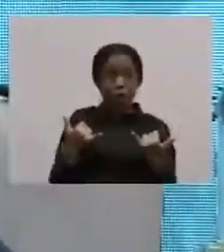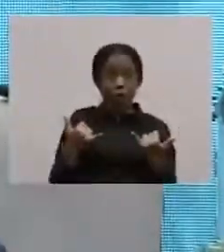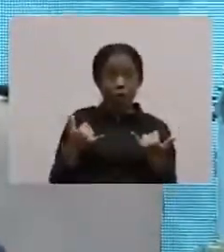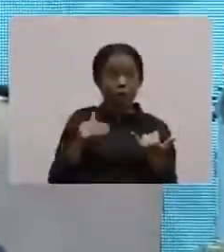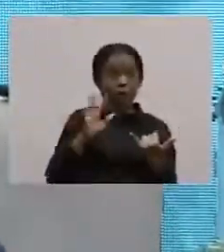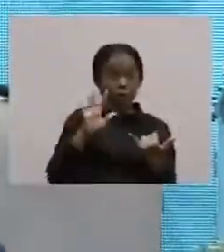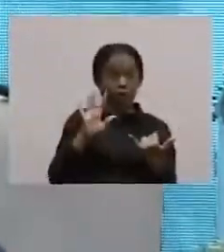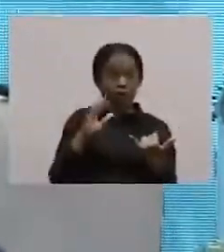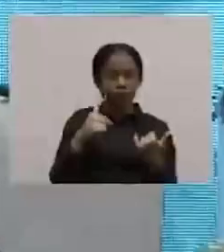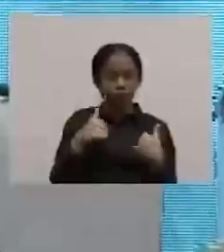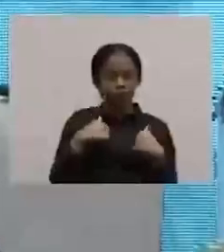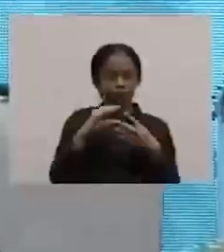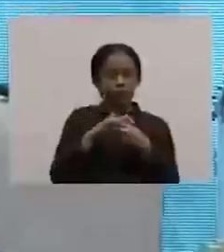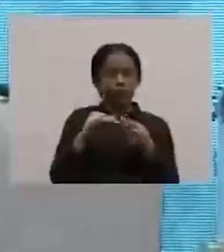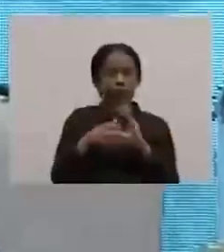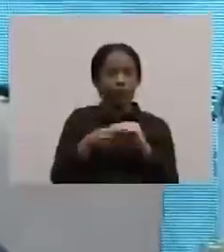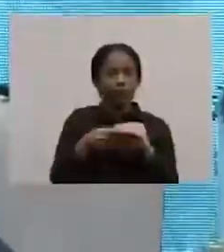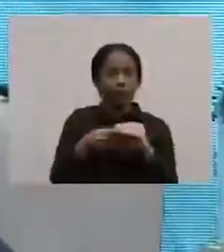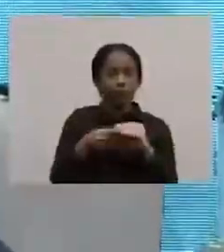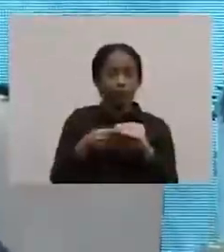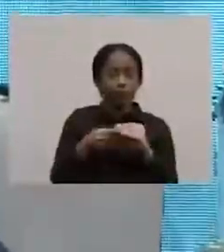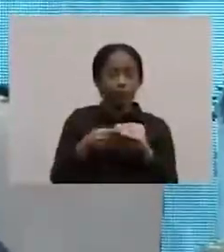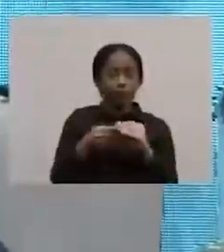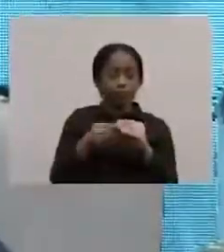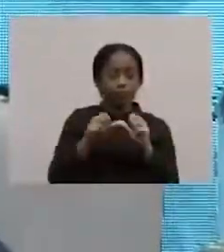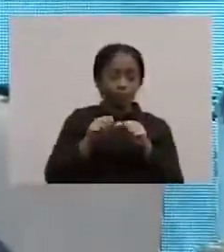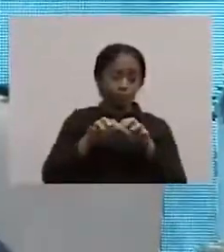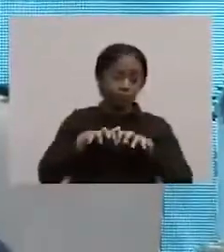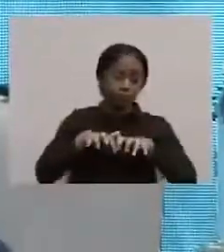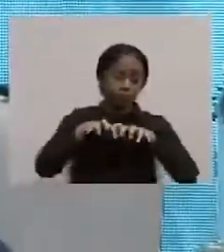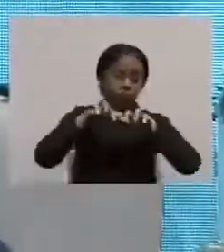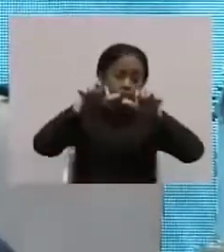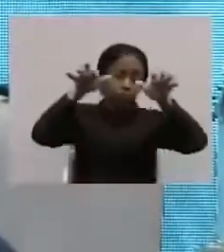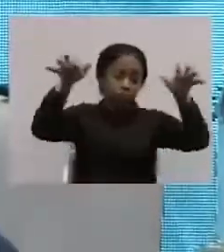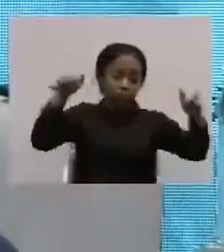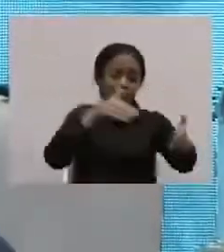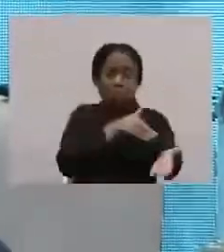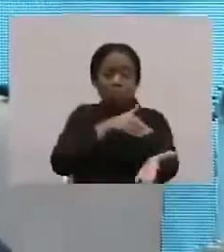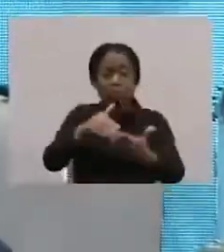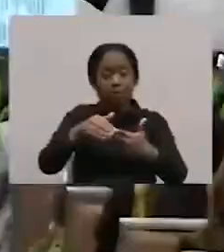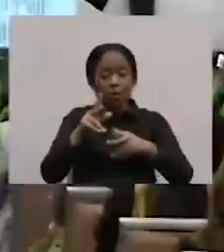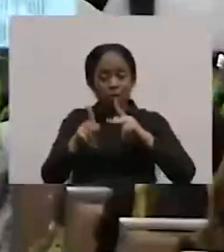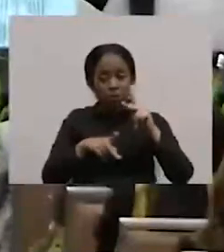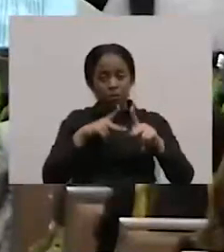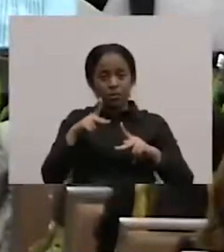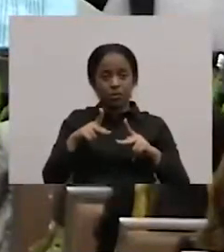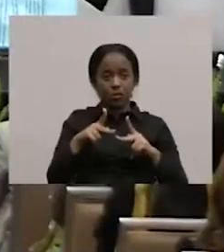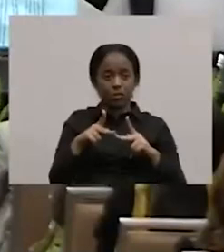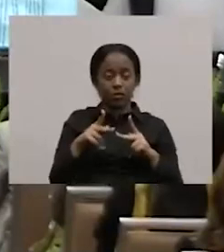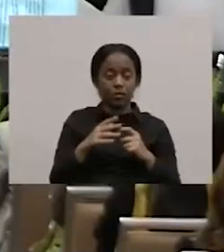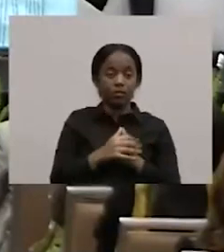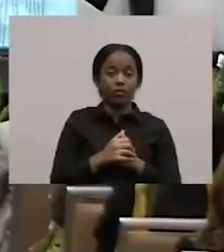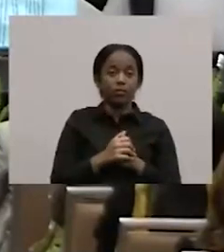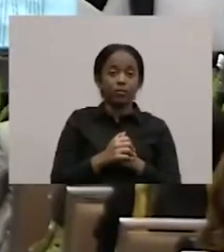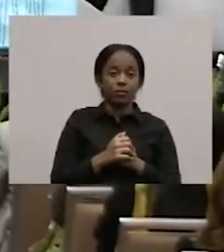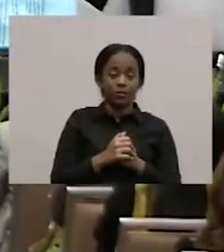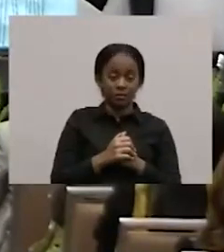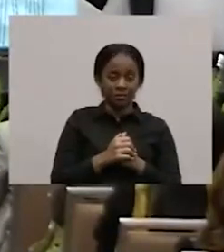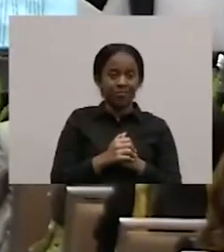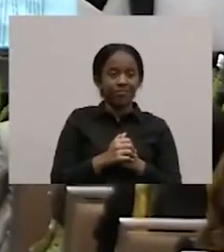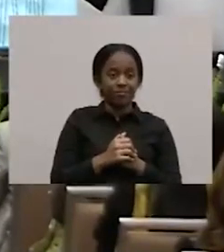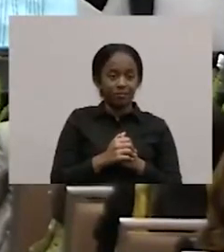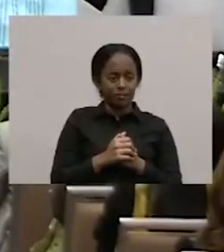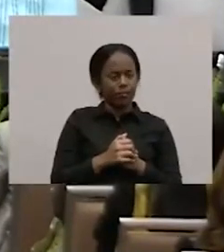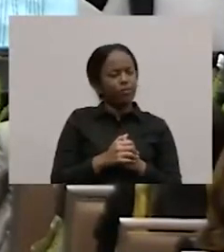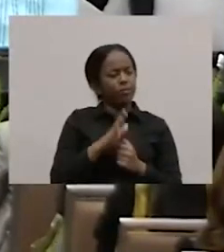yo voy a ser un poco pretencioso y voy a decir millones. a millones. Don Percio,